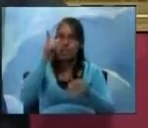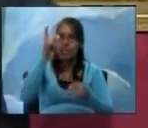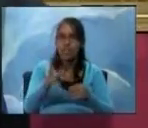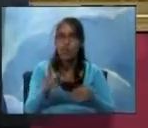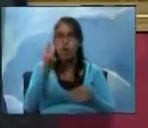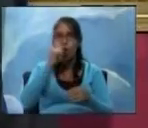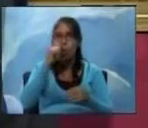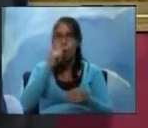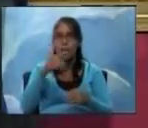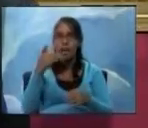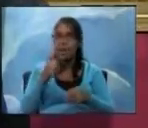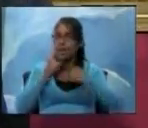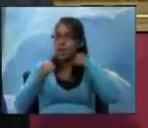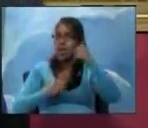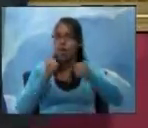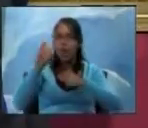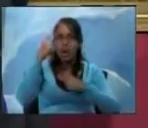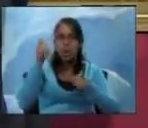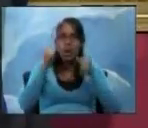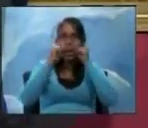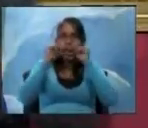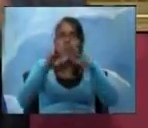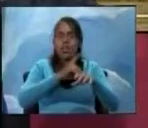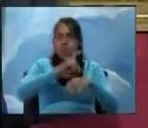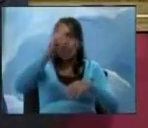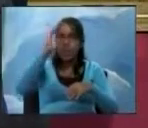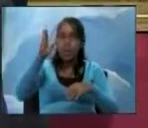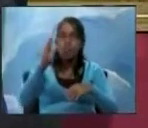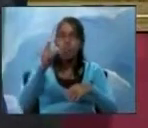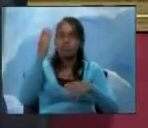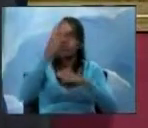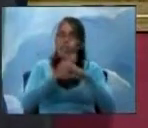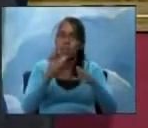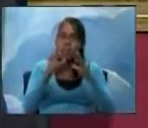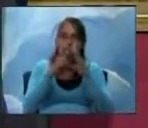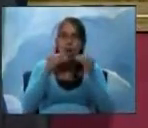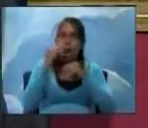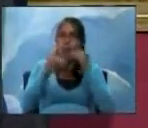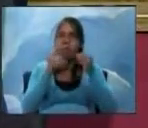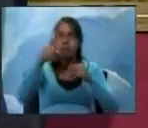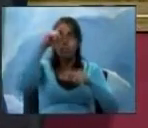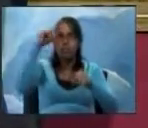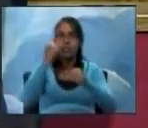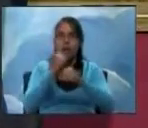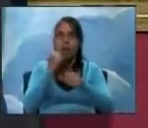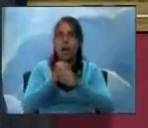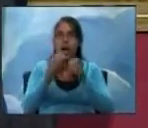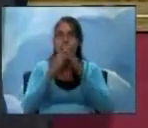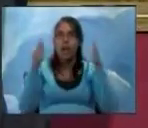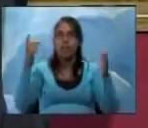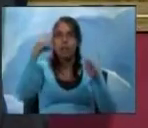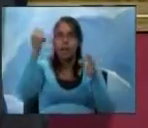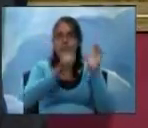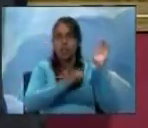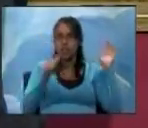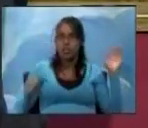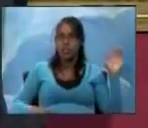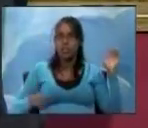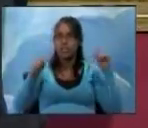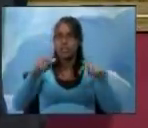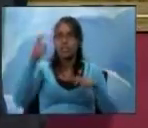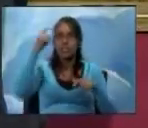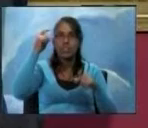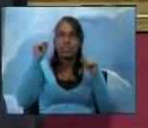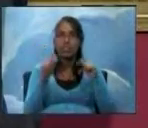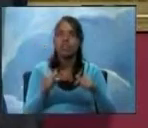un hombre que corra para la bendición de Dios. Y entre todos haremos un trabajo grande para el Señor. En este día de